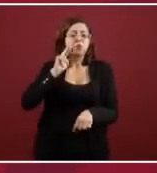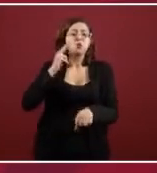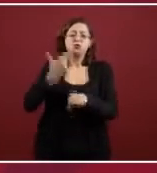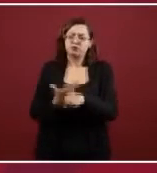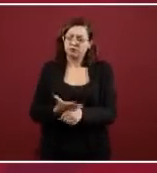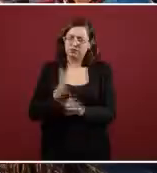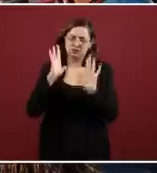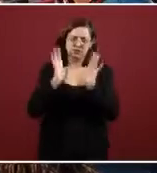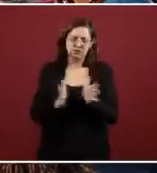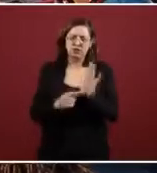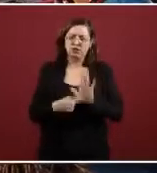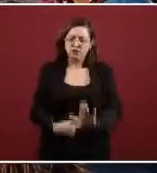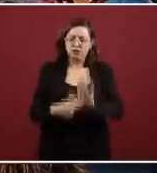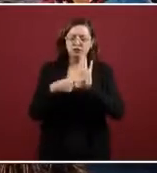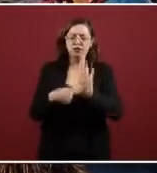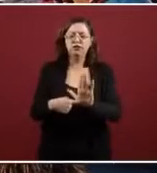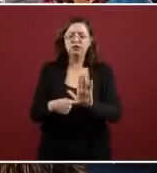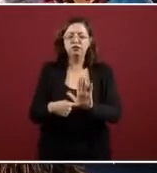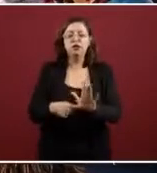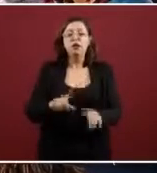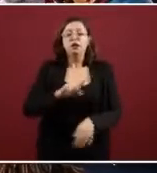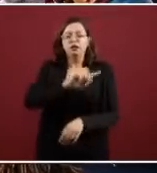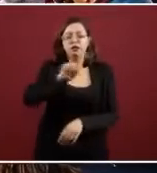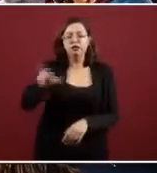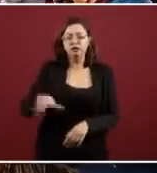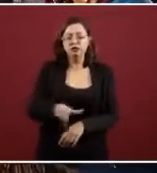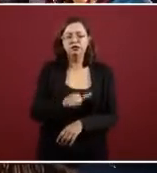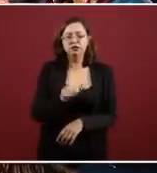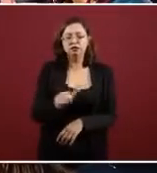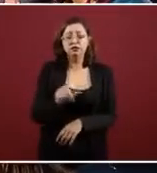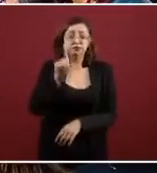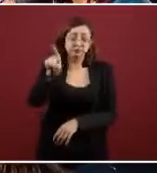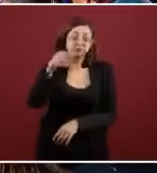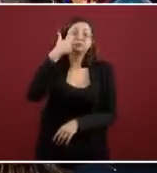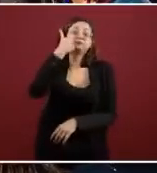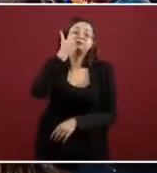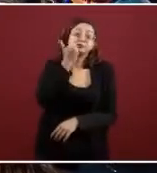Ejecutivo. Ya después, si él lo considera,